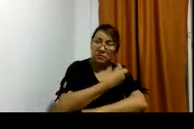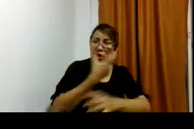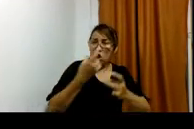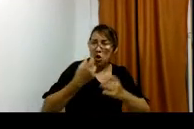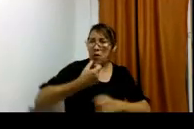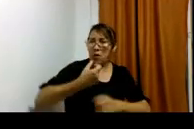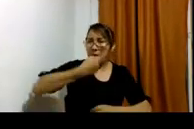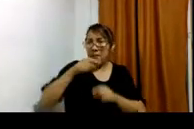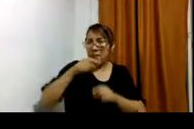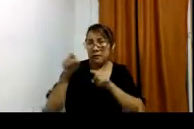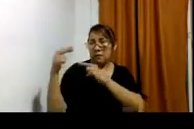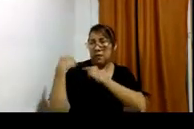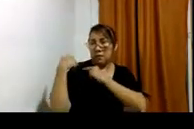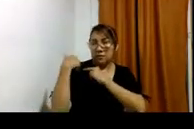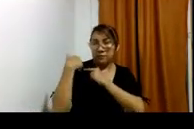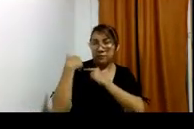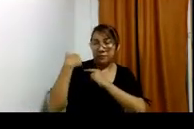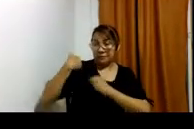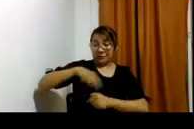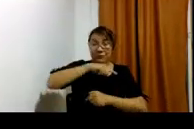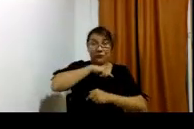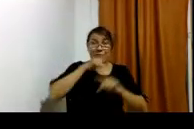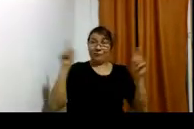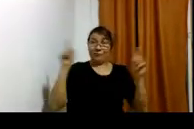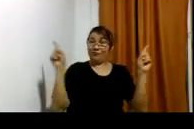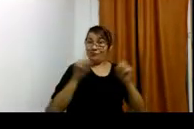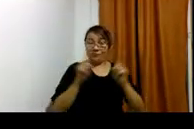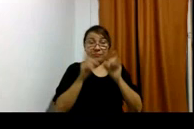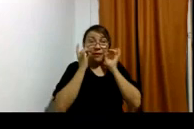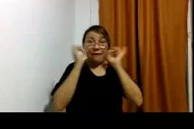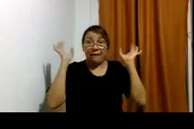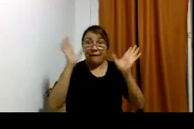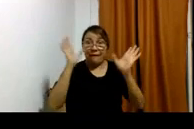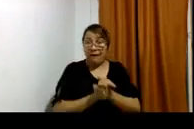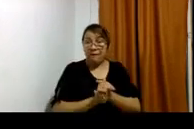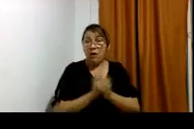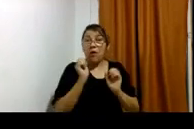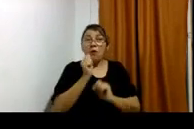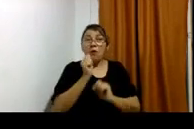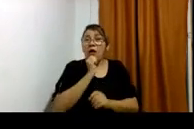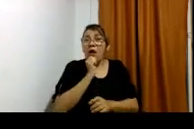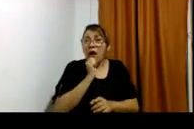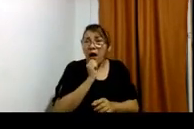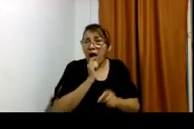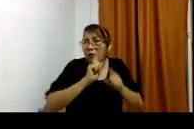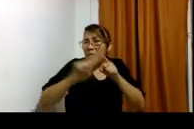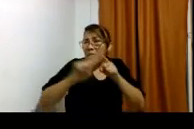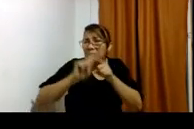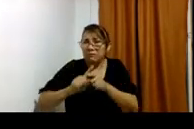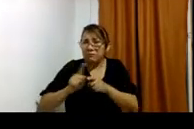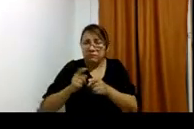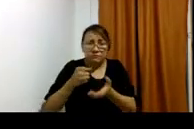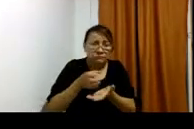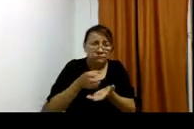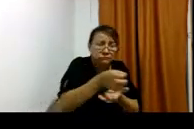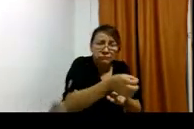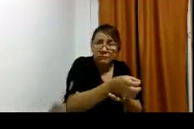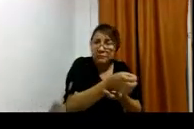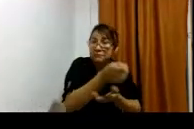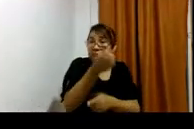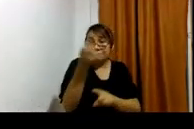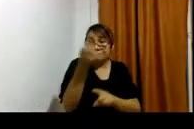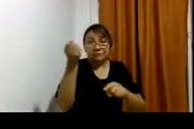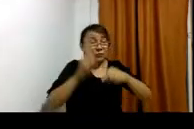grave error y puede incluso caer inclusive en un grave delito. Dar líquidos de cualquier calidad, ni